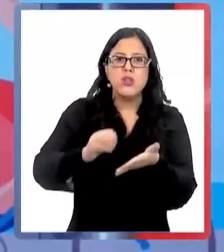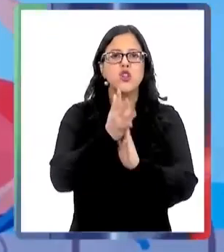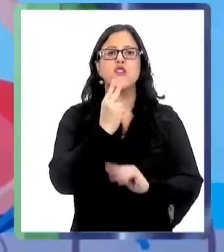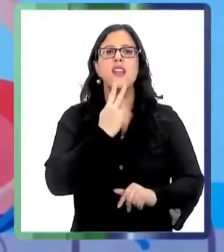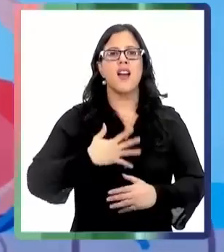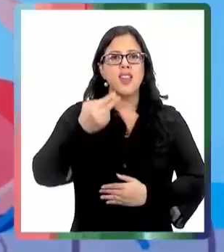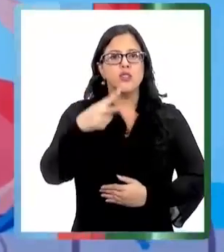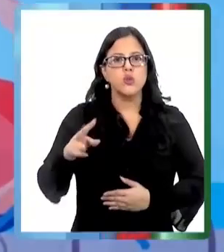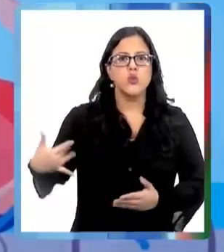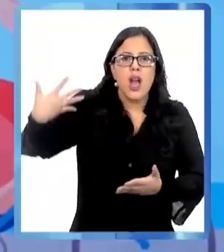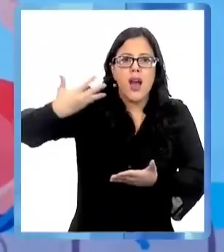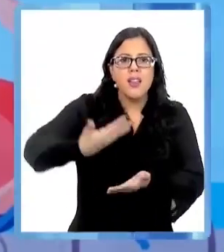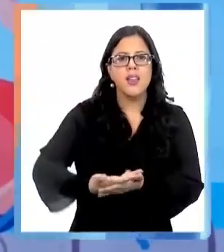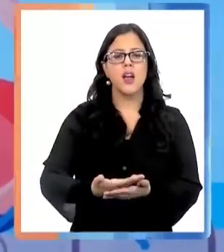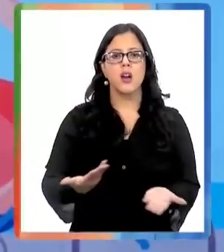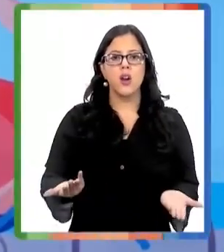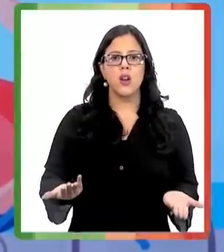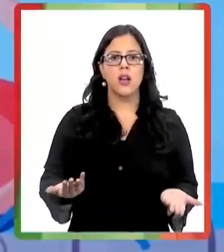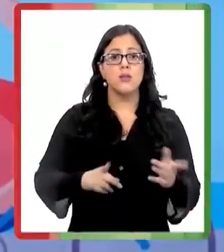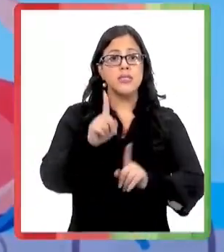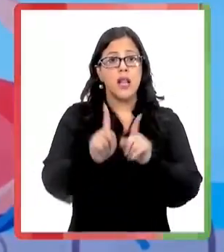sacado la cresta trabajando toda su vida.